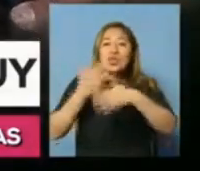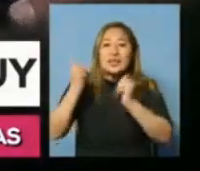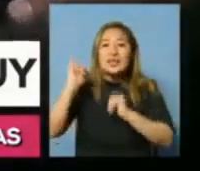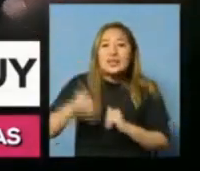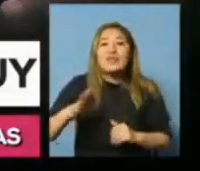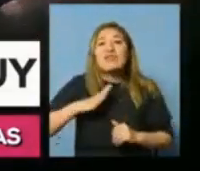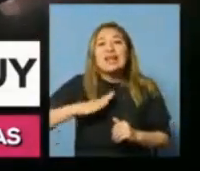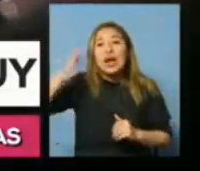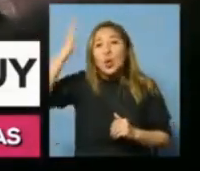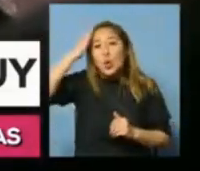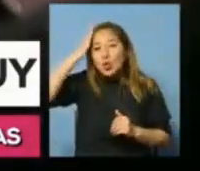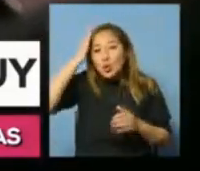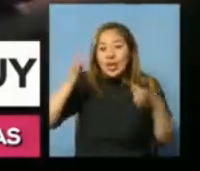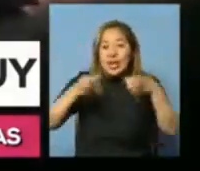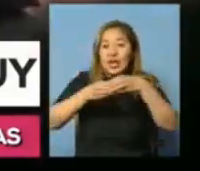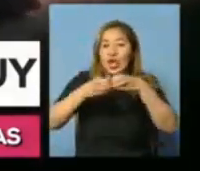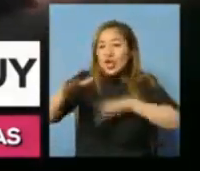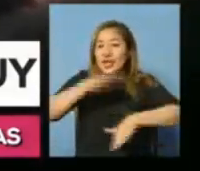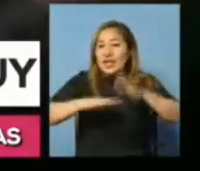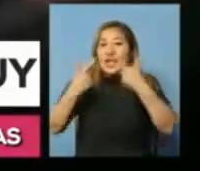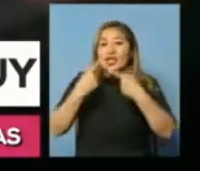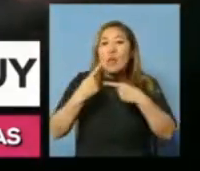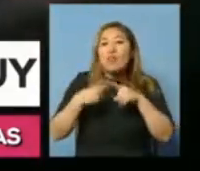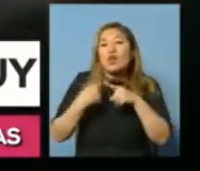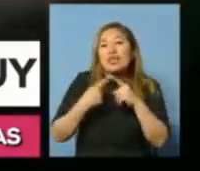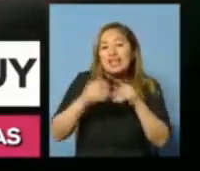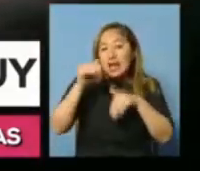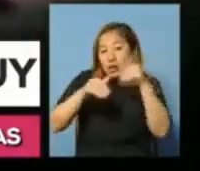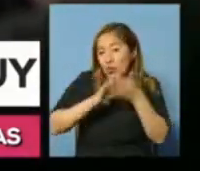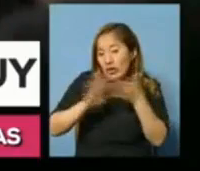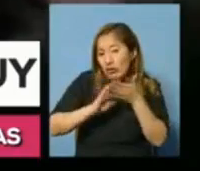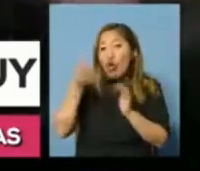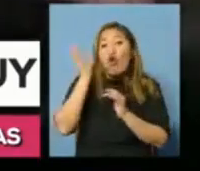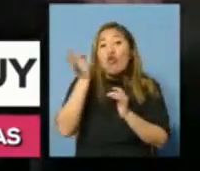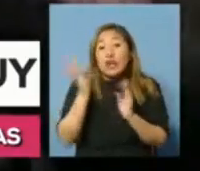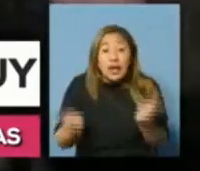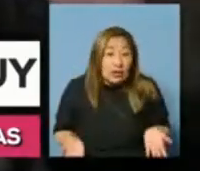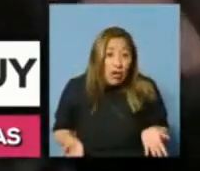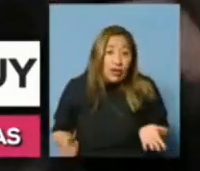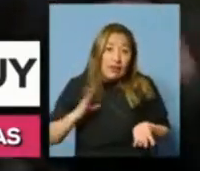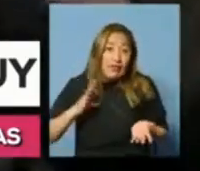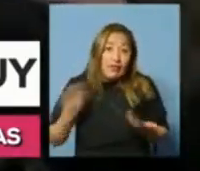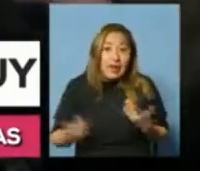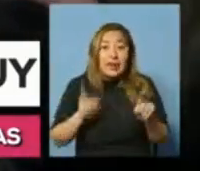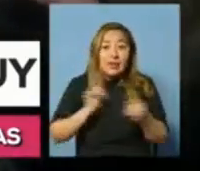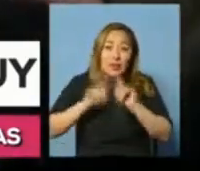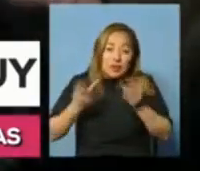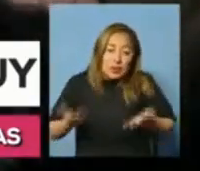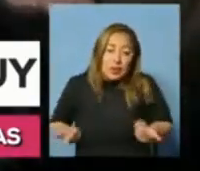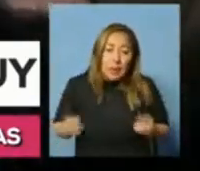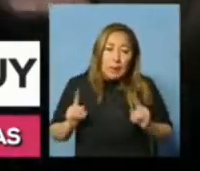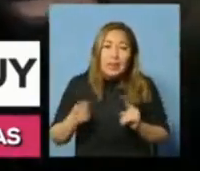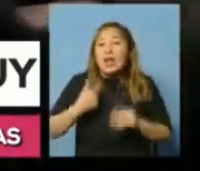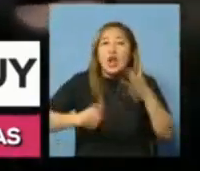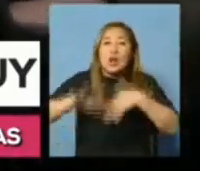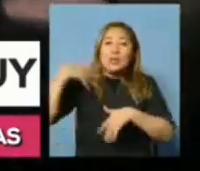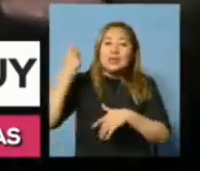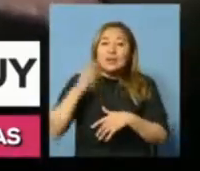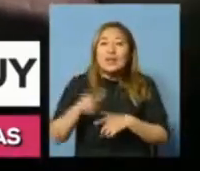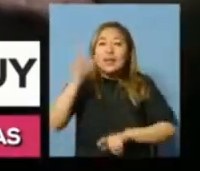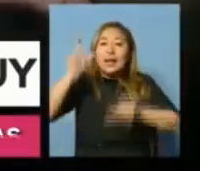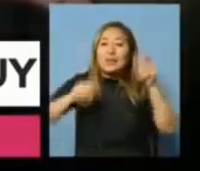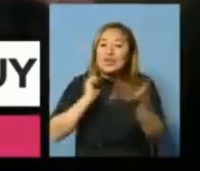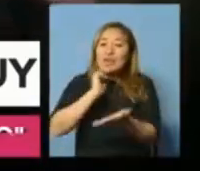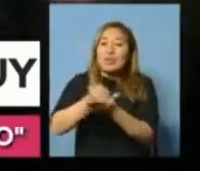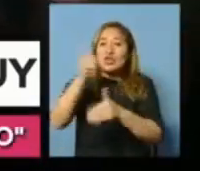la cultura de la interna abierta, obligatoria, simultánea. Así que creo que lo más importante es que la